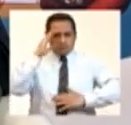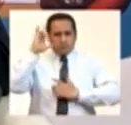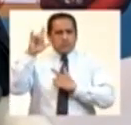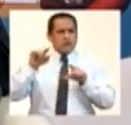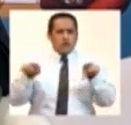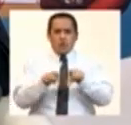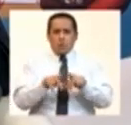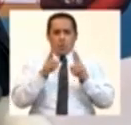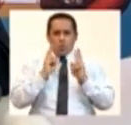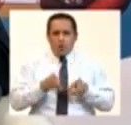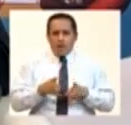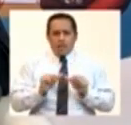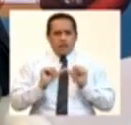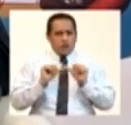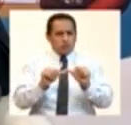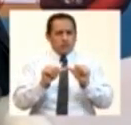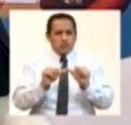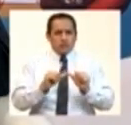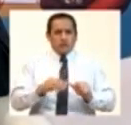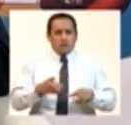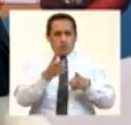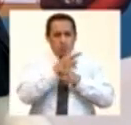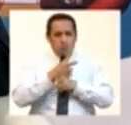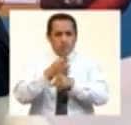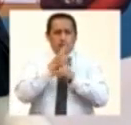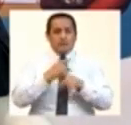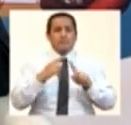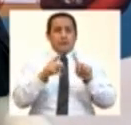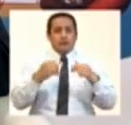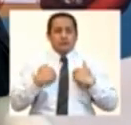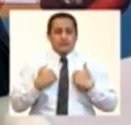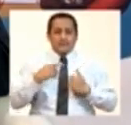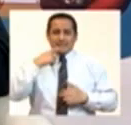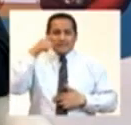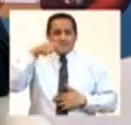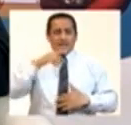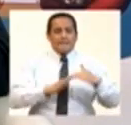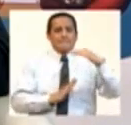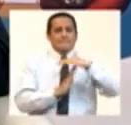seguir siendo nuestras Fuerzas Armadas. Tenemos que reconciliarnos